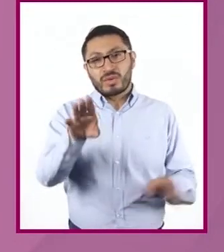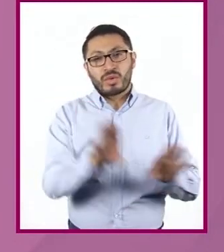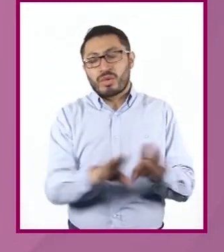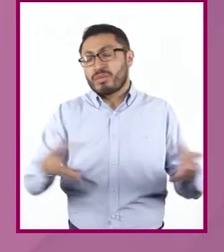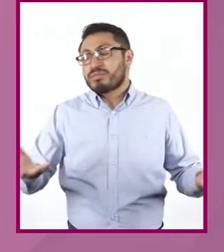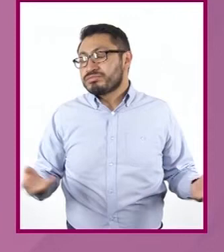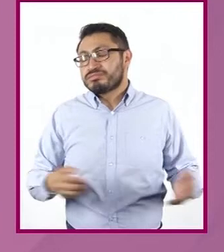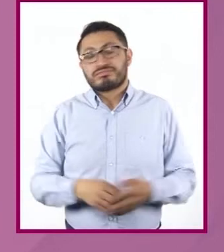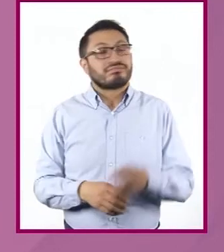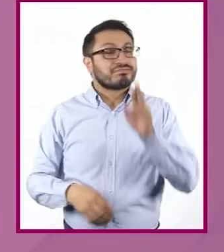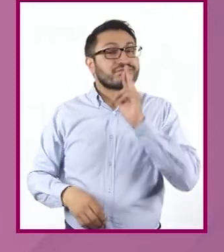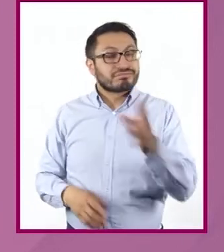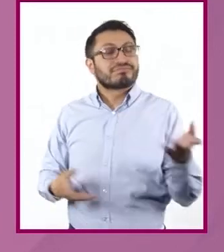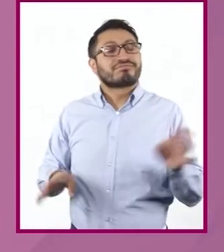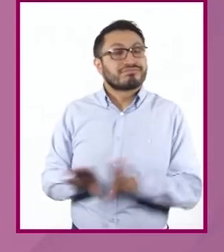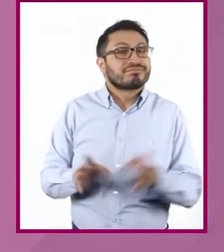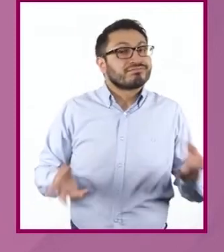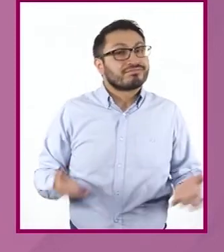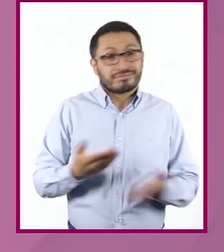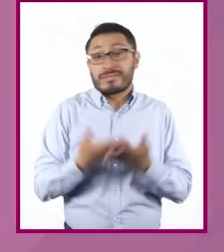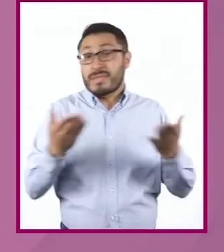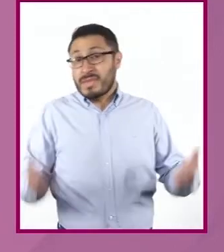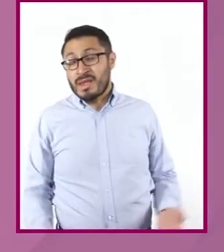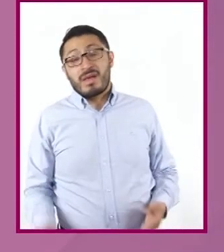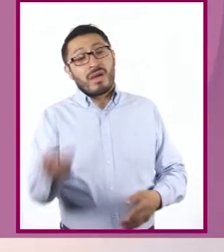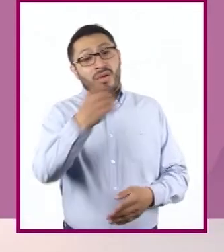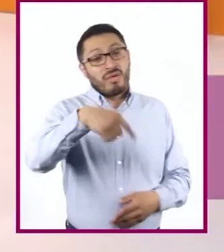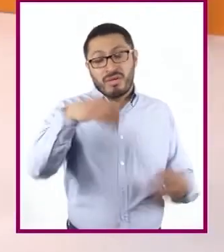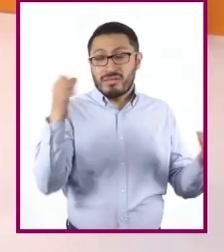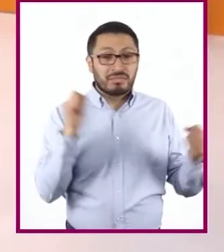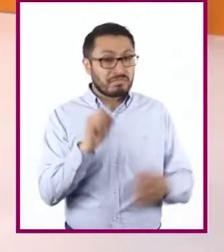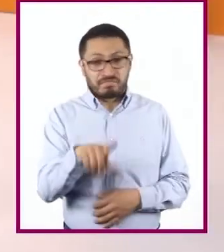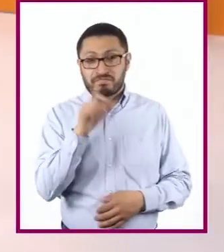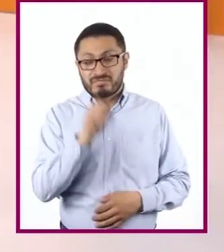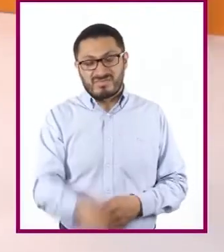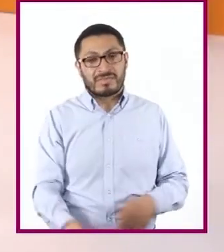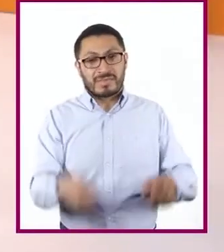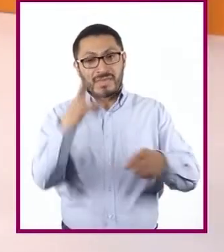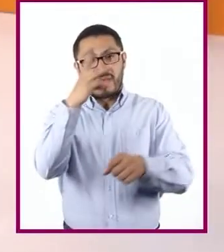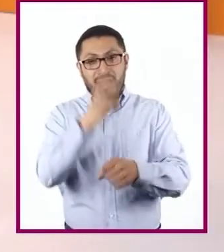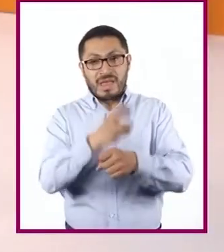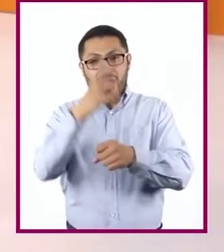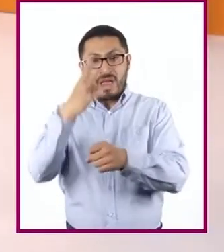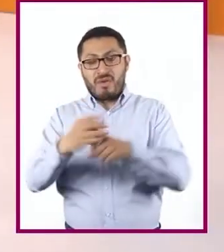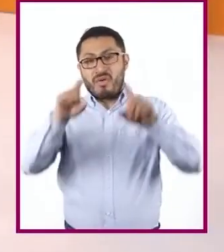respuestas? Ahora, los invito a que realicen lo mismo con el tercer y cuarto